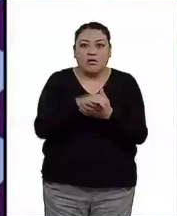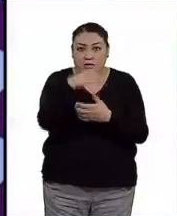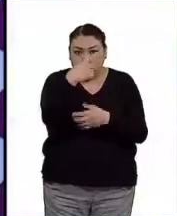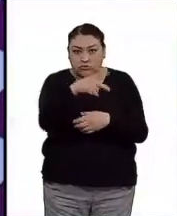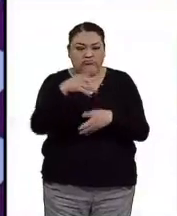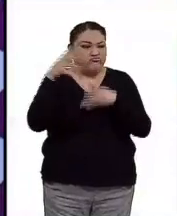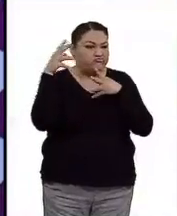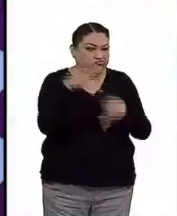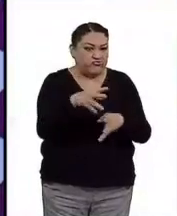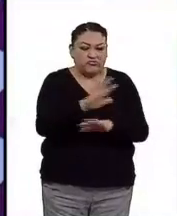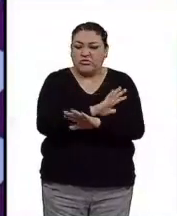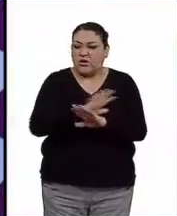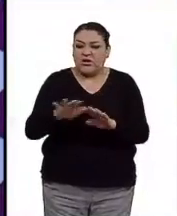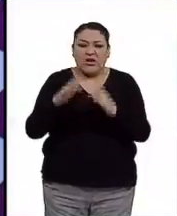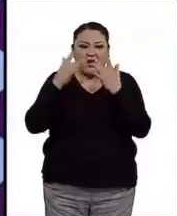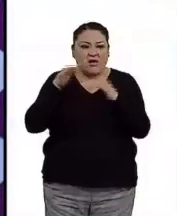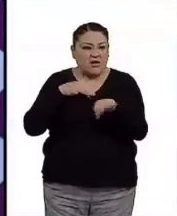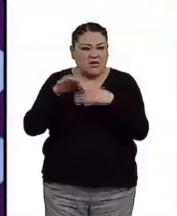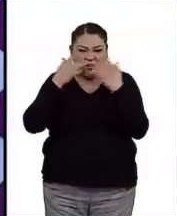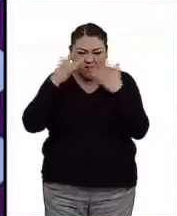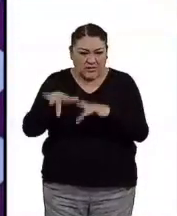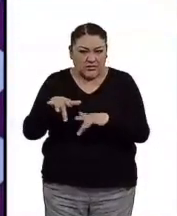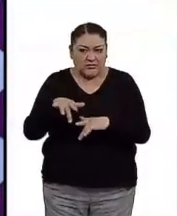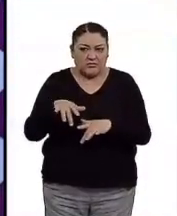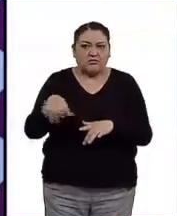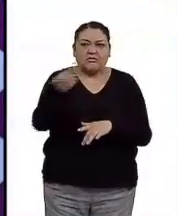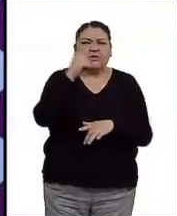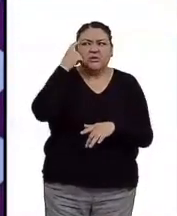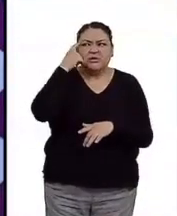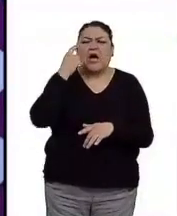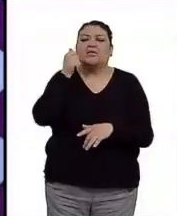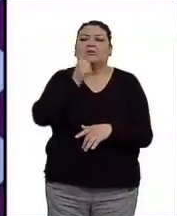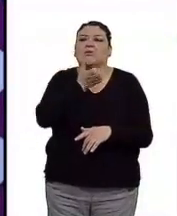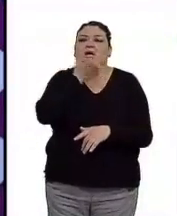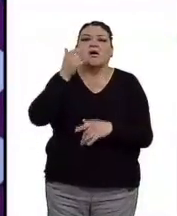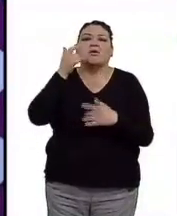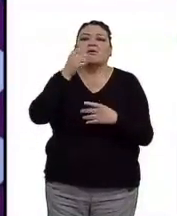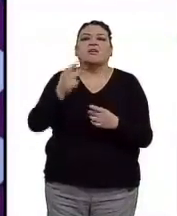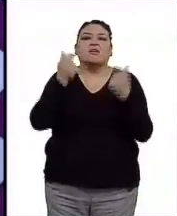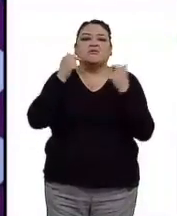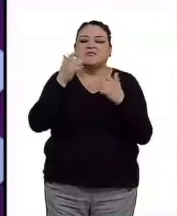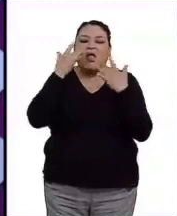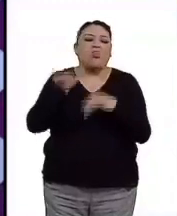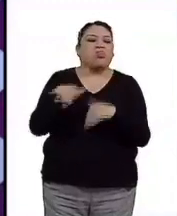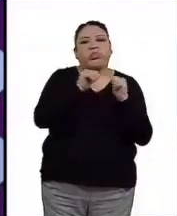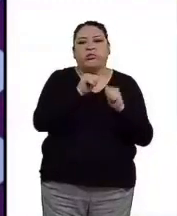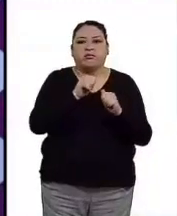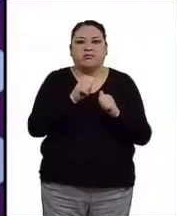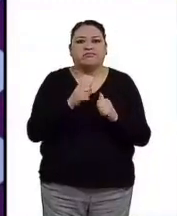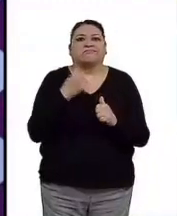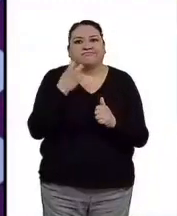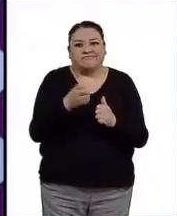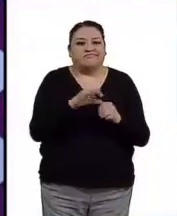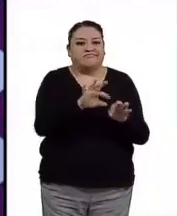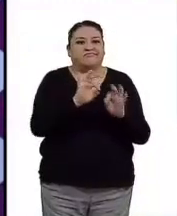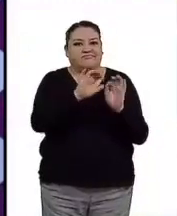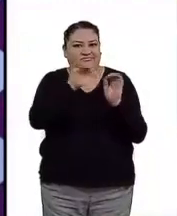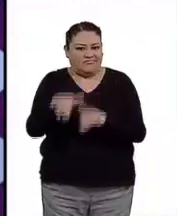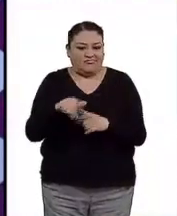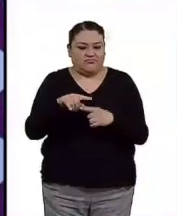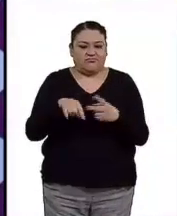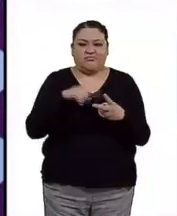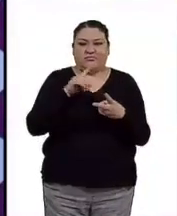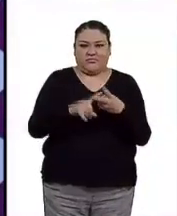y le diga que se tiene que salir de trabajar, te va a dejar el trabajo. Entonces, bueno, en la contratación, en el ascenso, tenemos